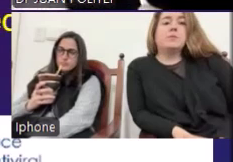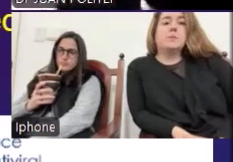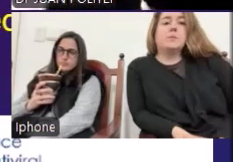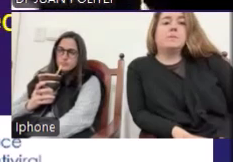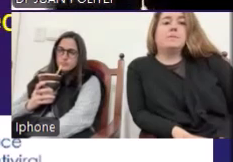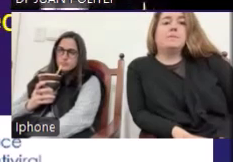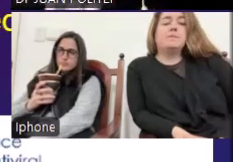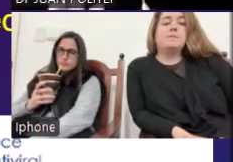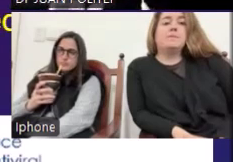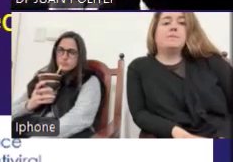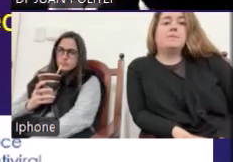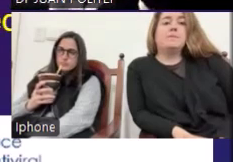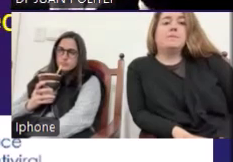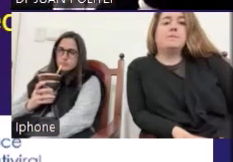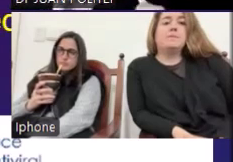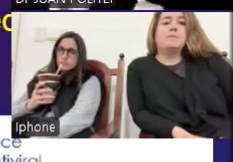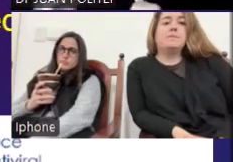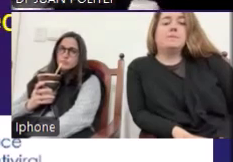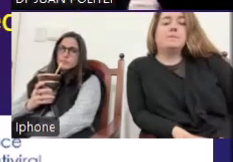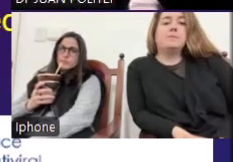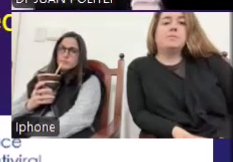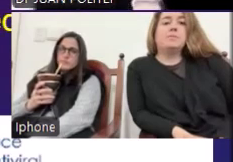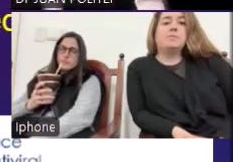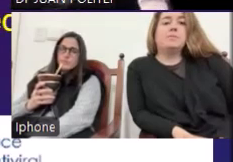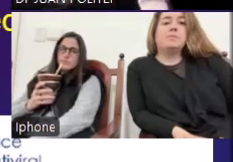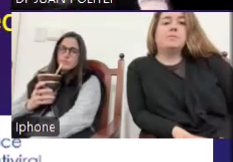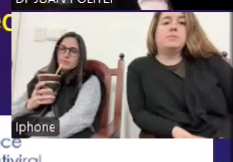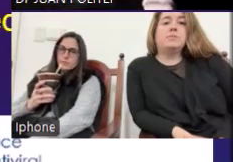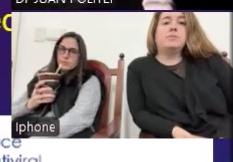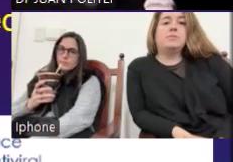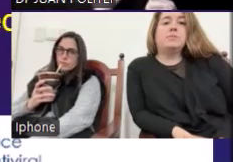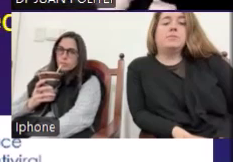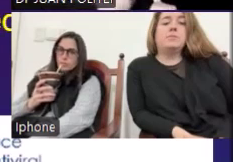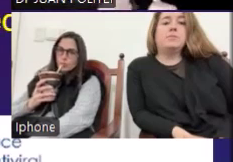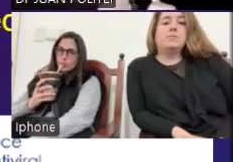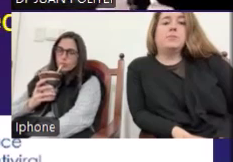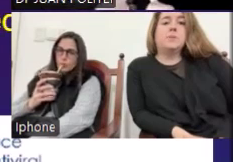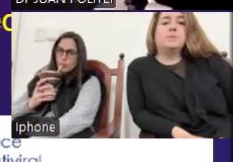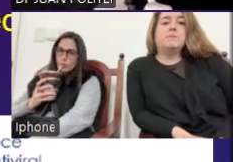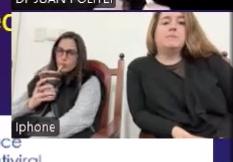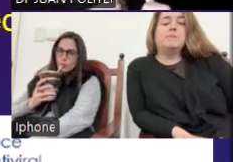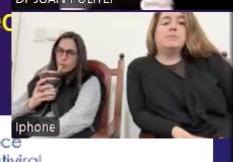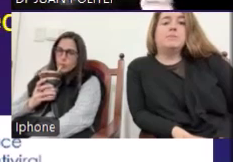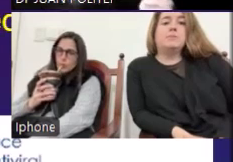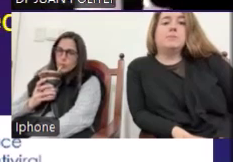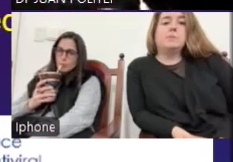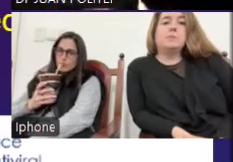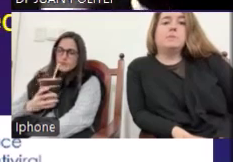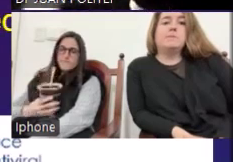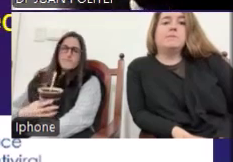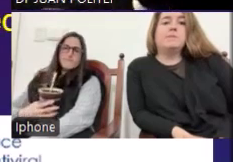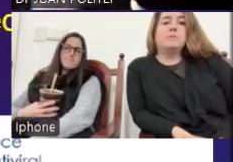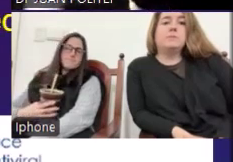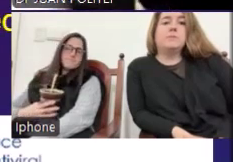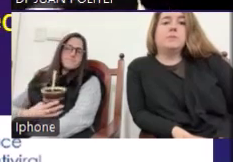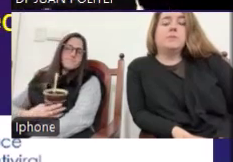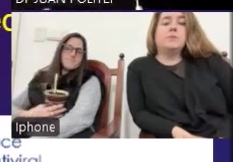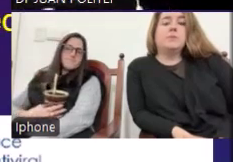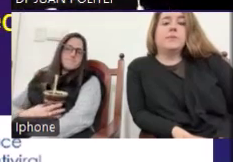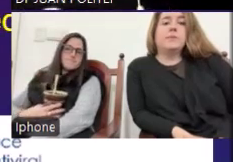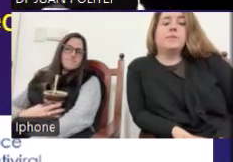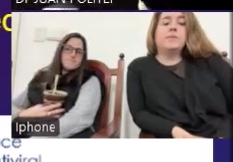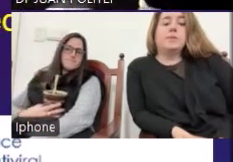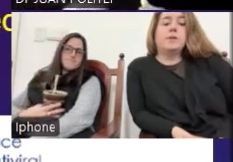lo tenías que aislar. ¿Para qué? Para cuando vos metas de nuevo las células propias del paciente, ahora con el gen y con el